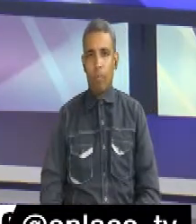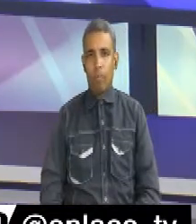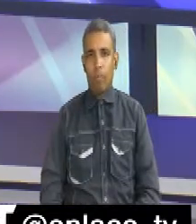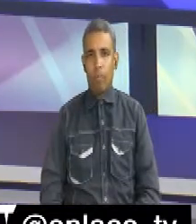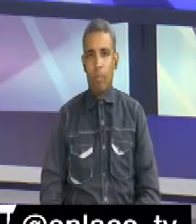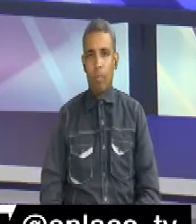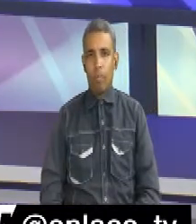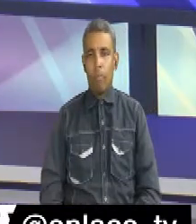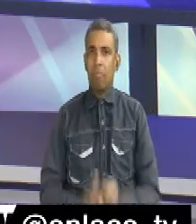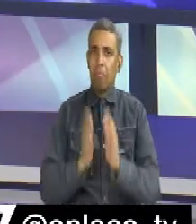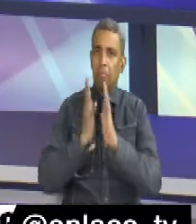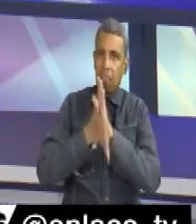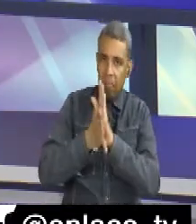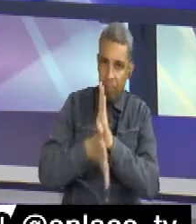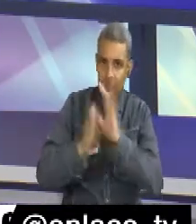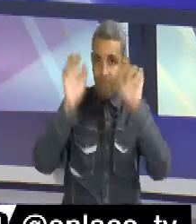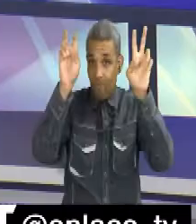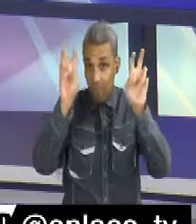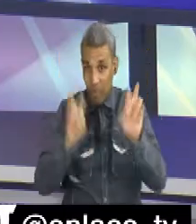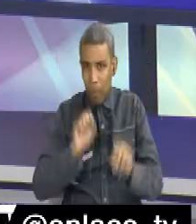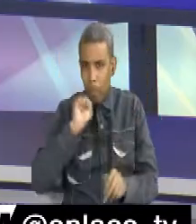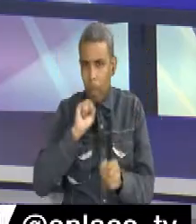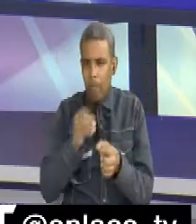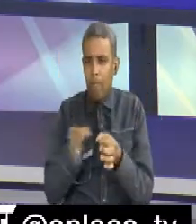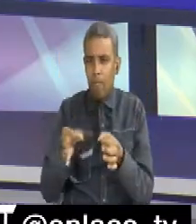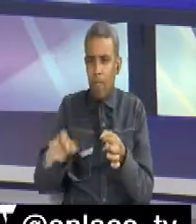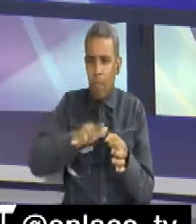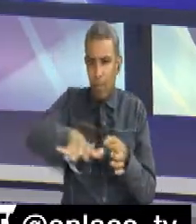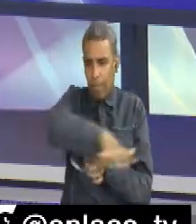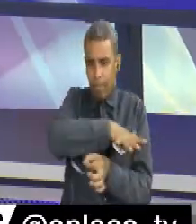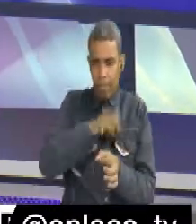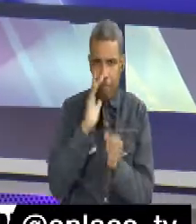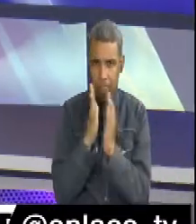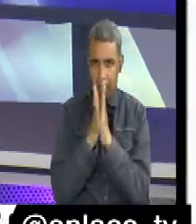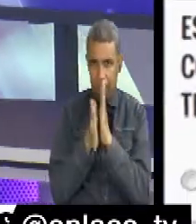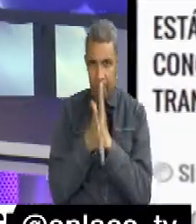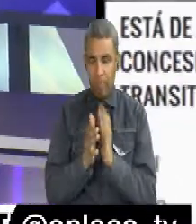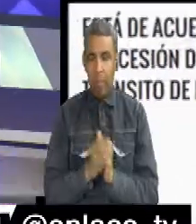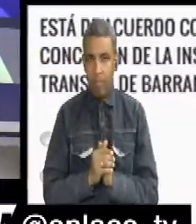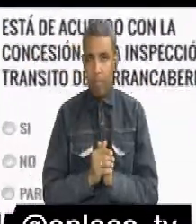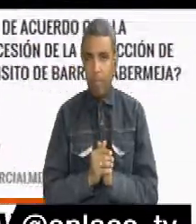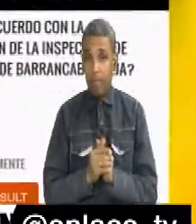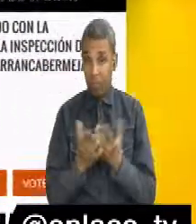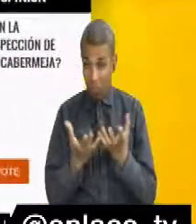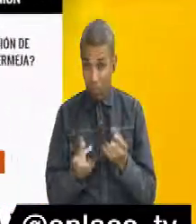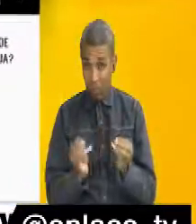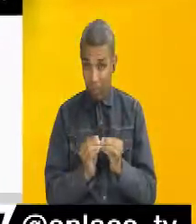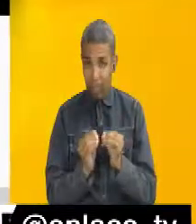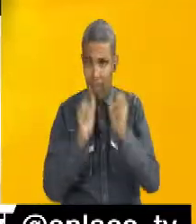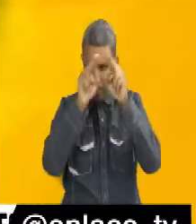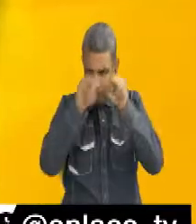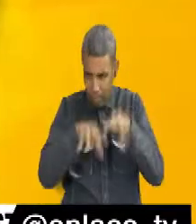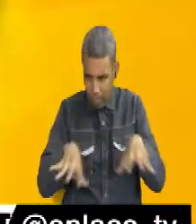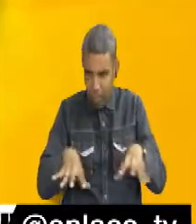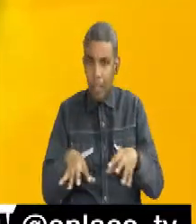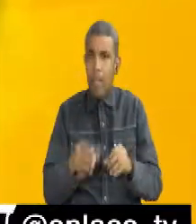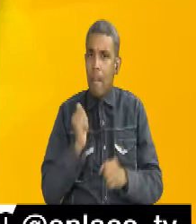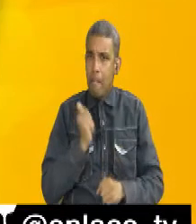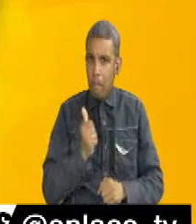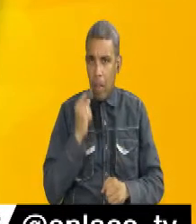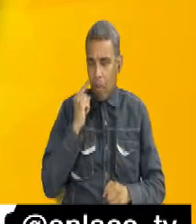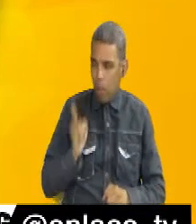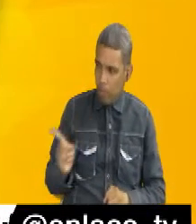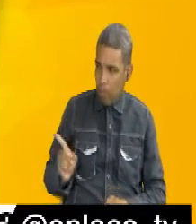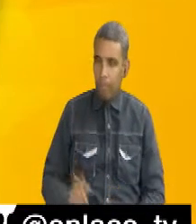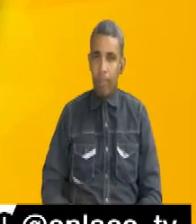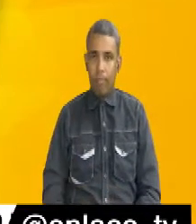lo que acontece en la ciudad y región. Esta y otras informaciones de Enlace Noticias, y que son de su interés, por supuesto, las puede encontrar